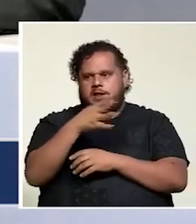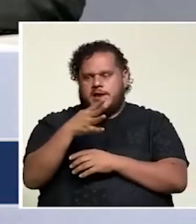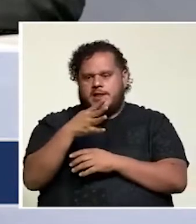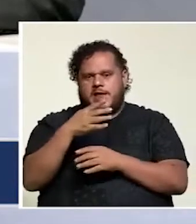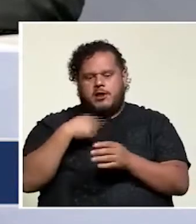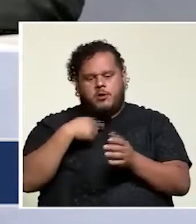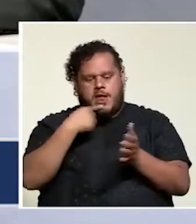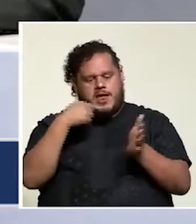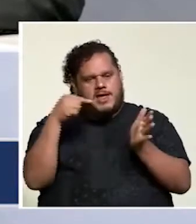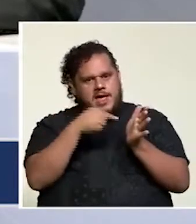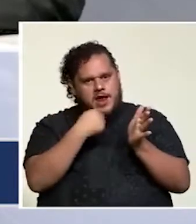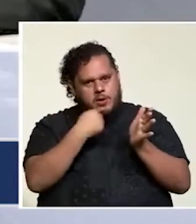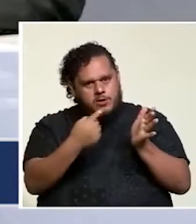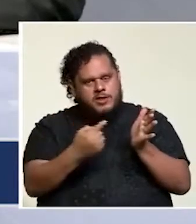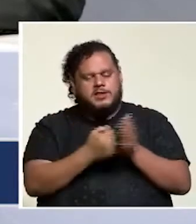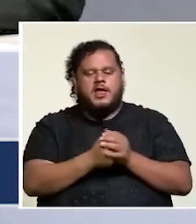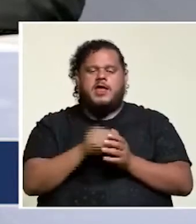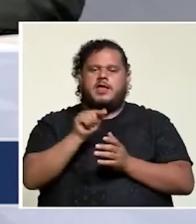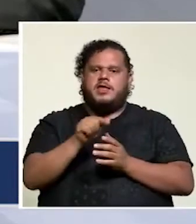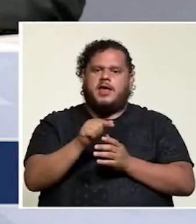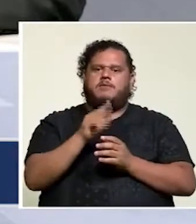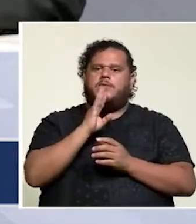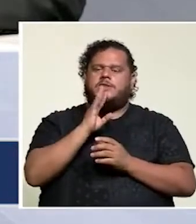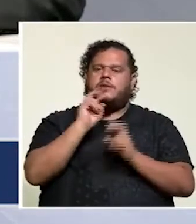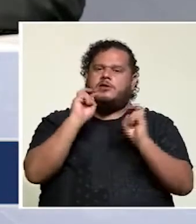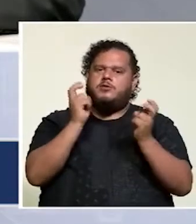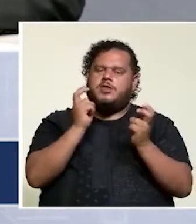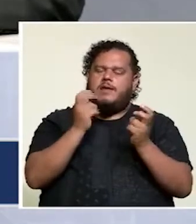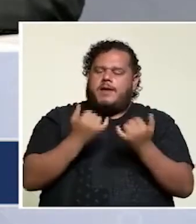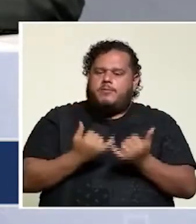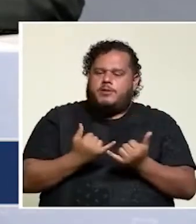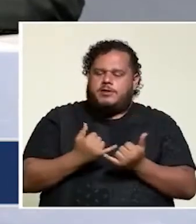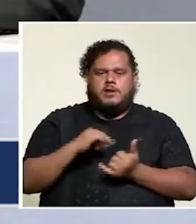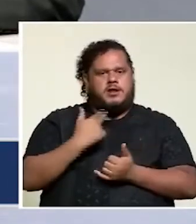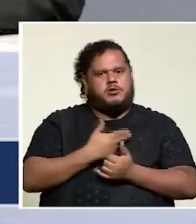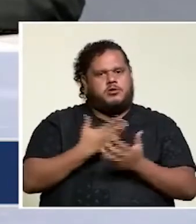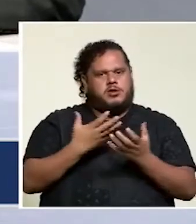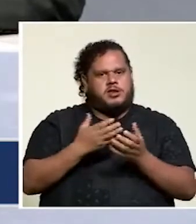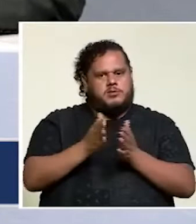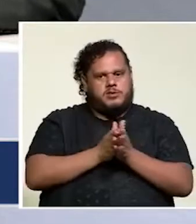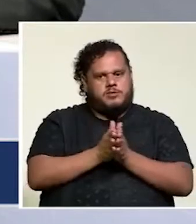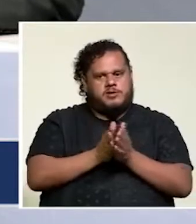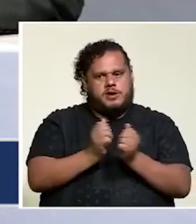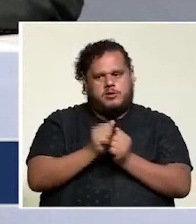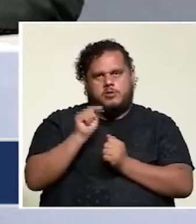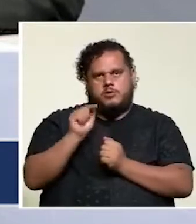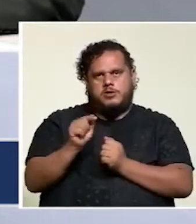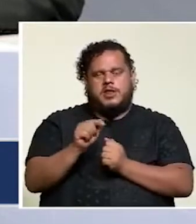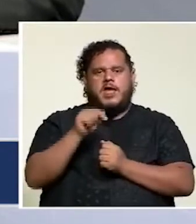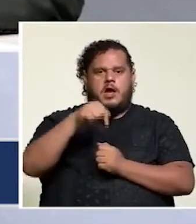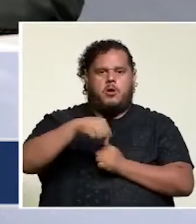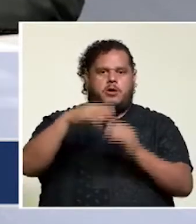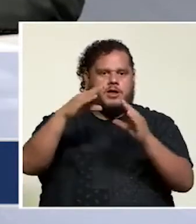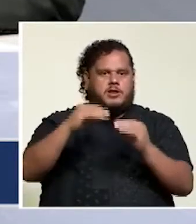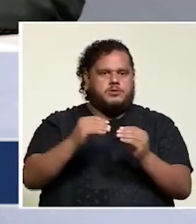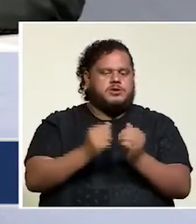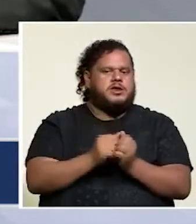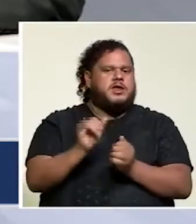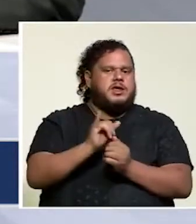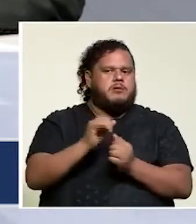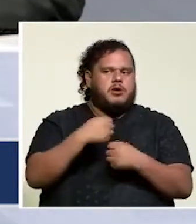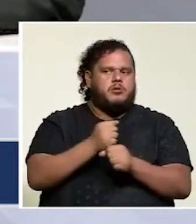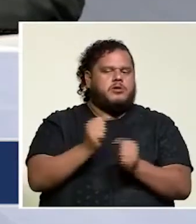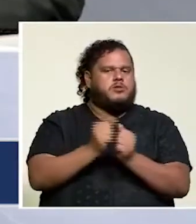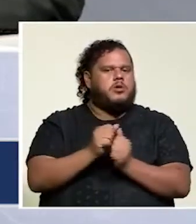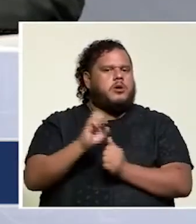marca, y ahí vamos a un tema que es muy actual y que quisimos aprovechar con vos, Ronald, esta noche, tanto como lo hicimos